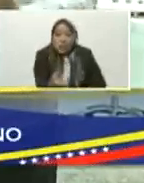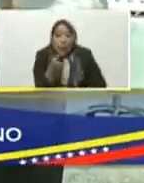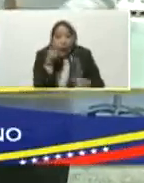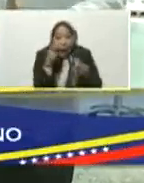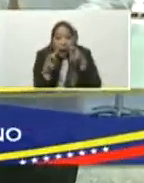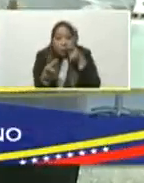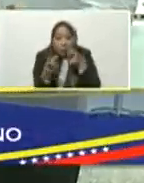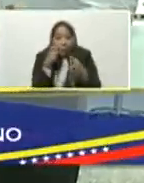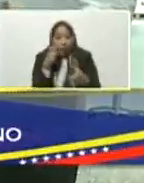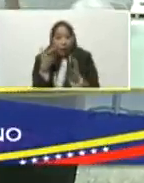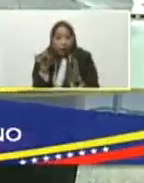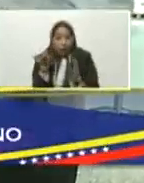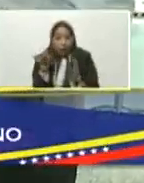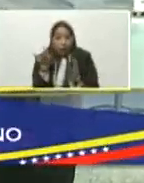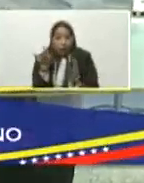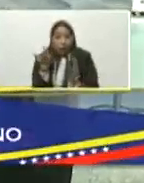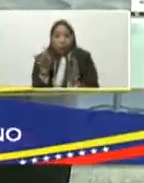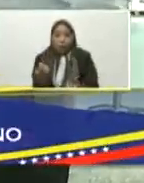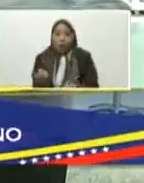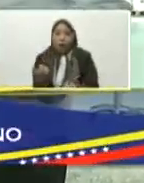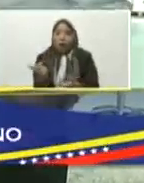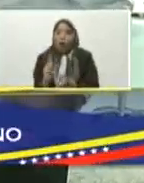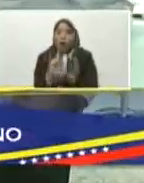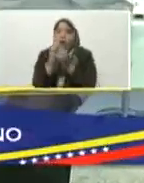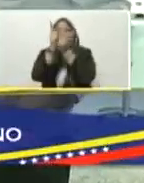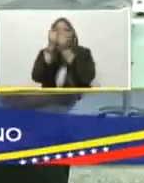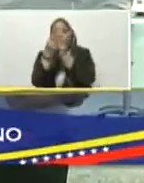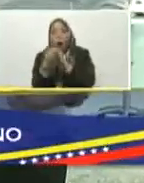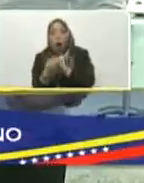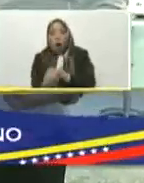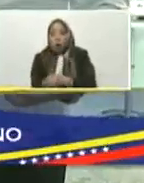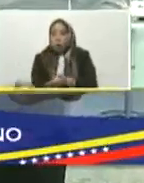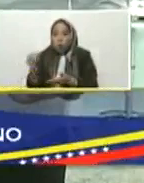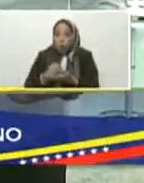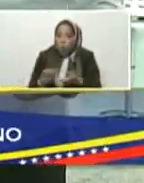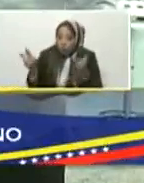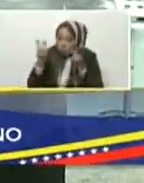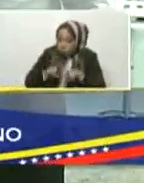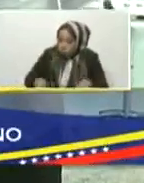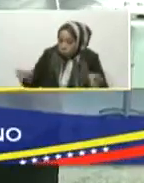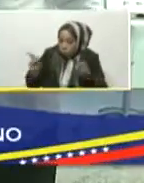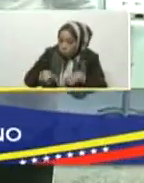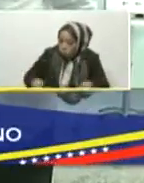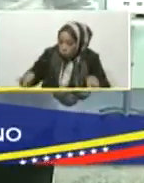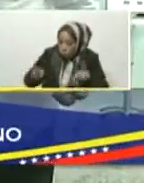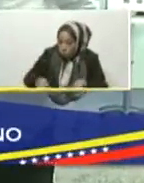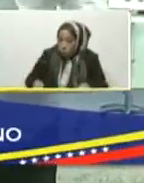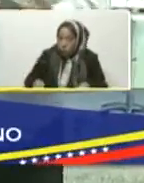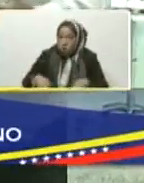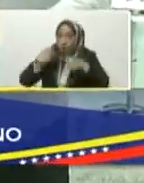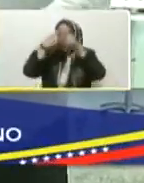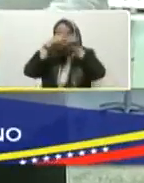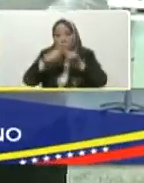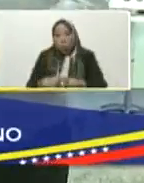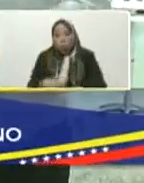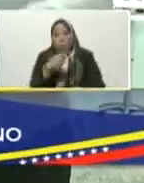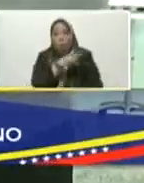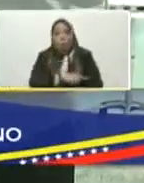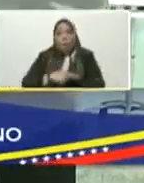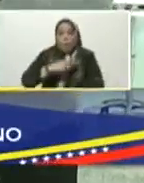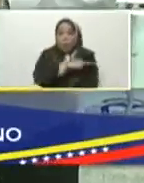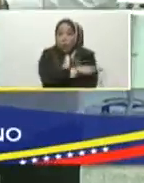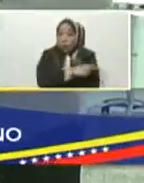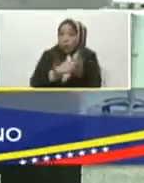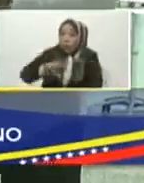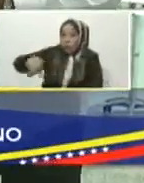que garantizar, reponer. Bueno, estamos revisando todo lo que son los inventarios por hospital para